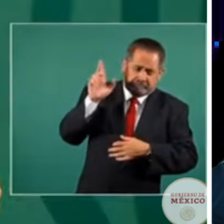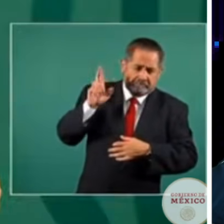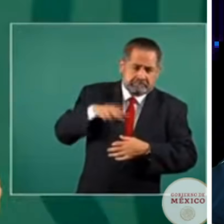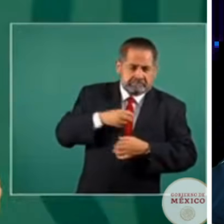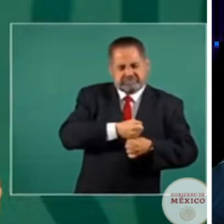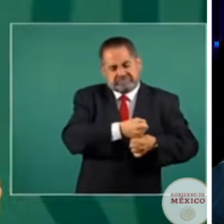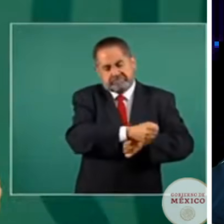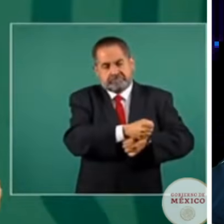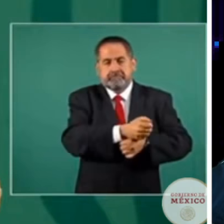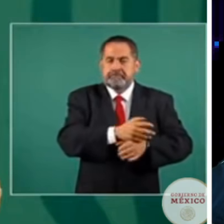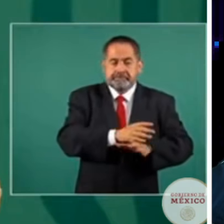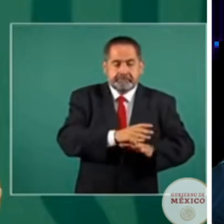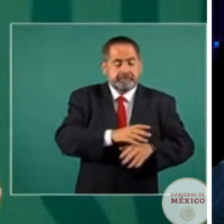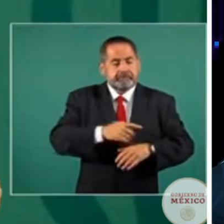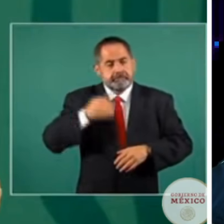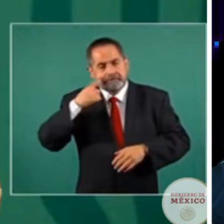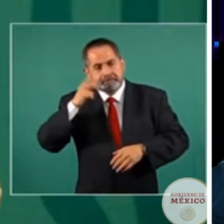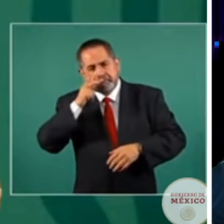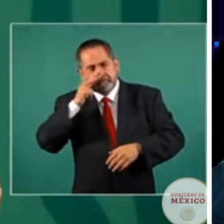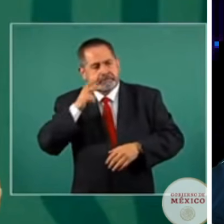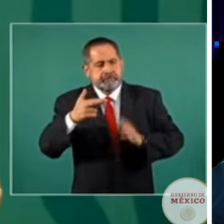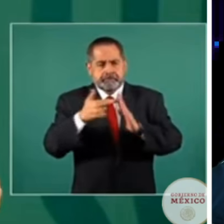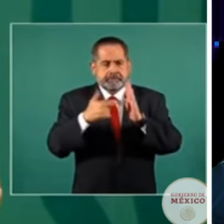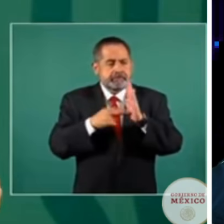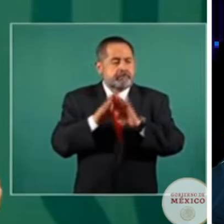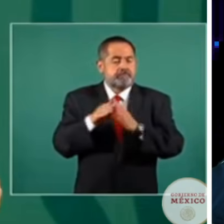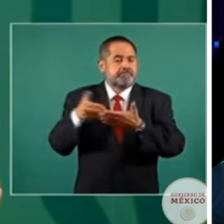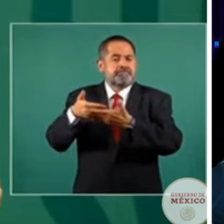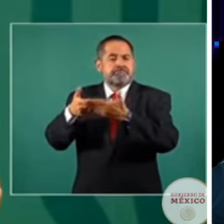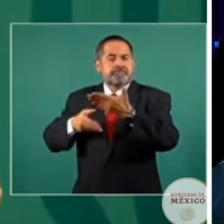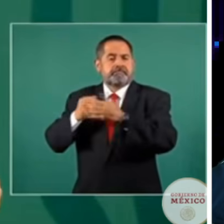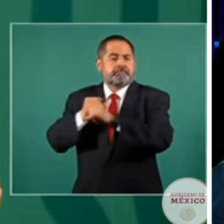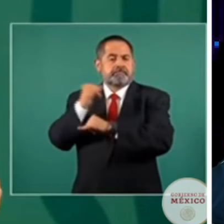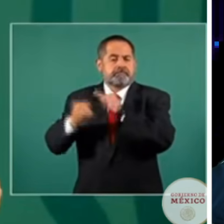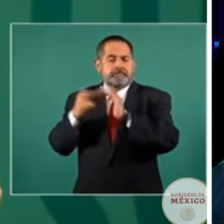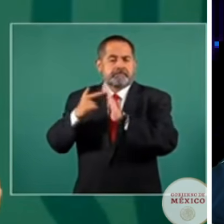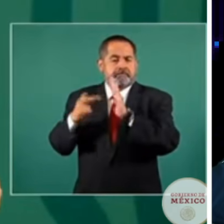y se compruebe mediante el protocolo de Estambul,